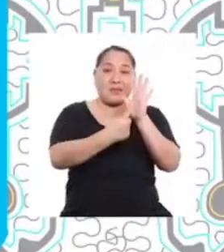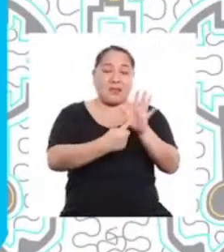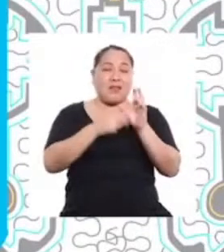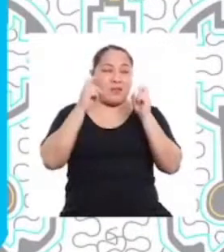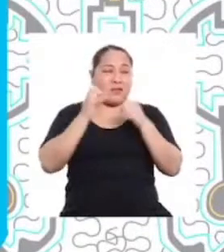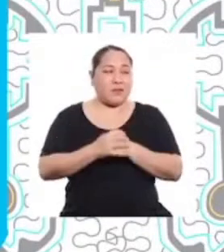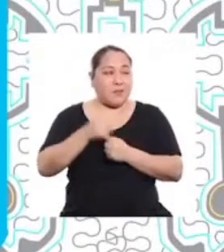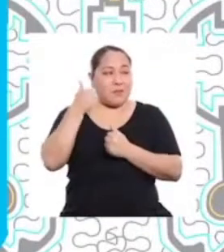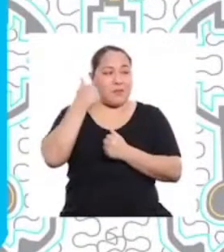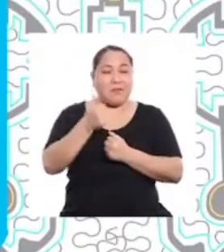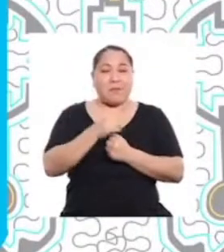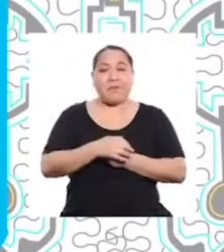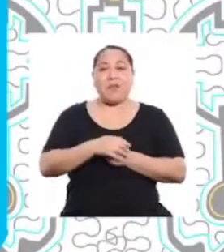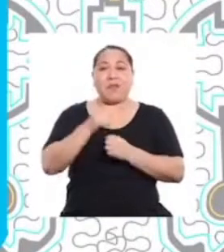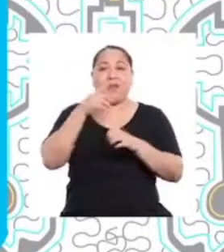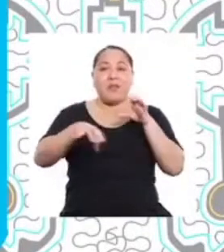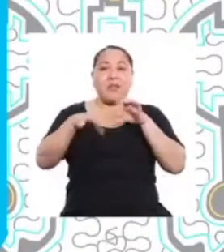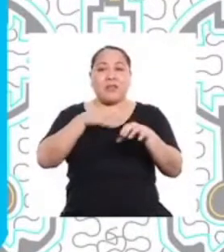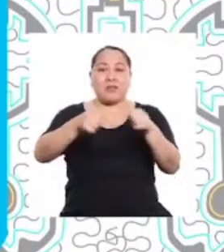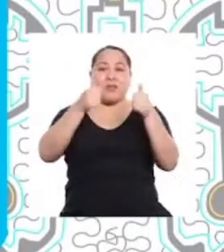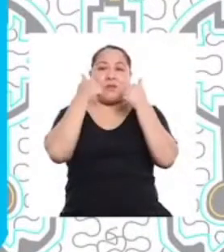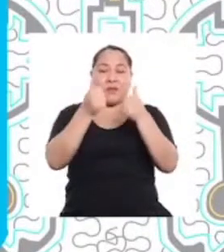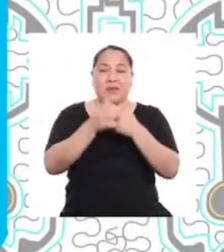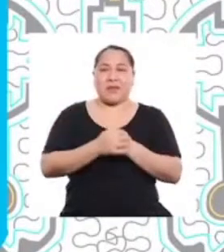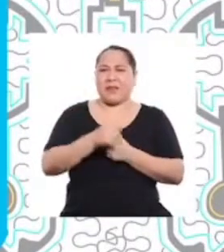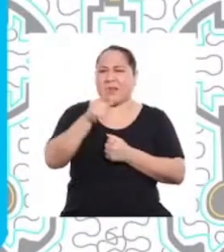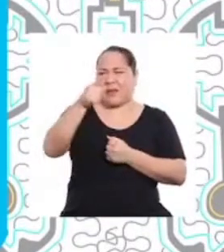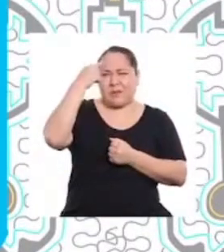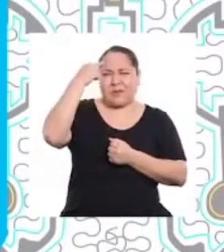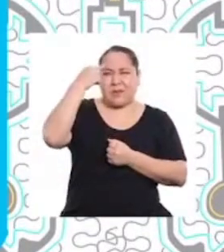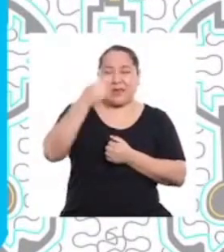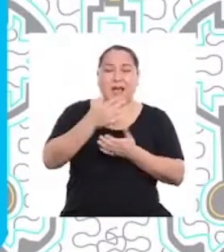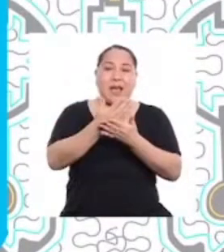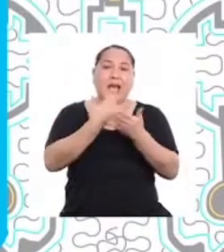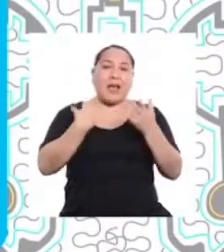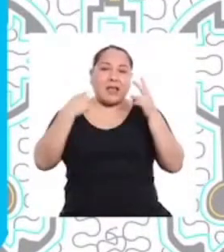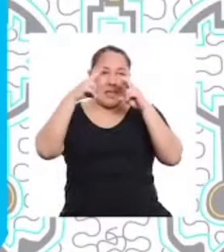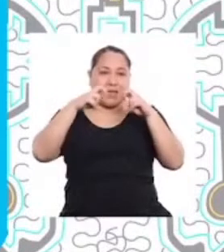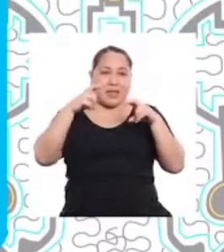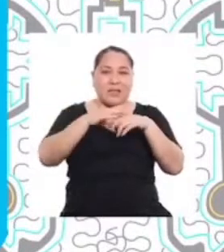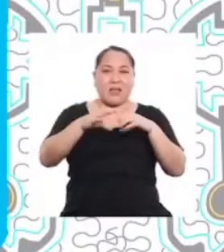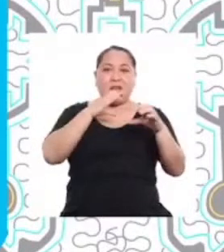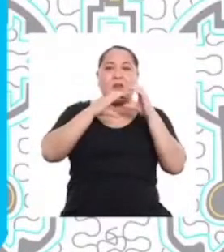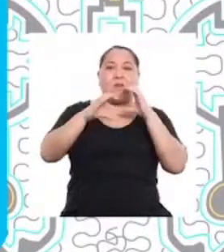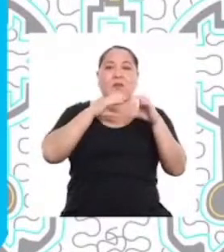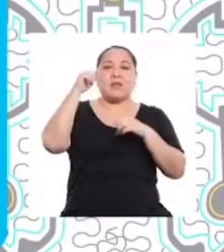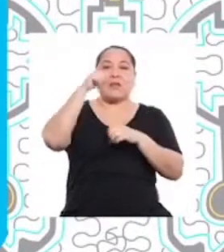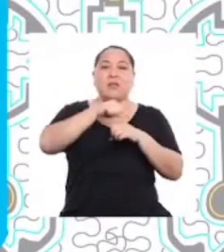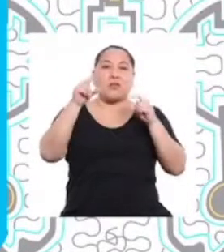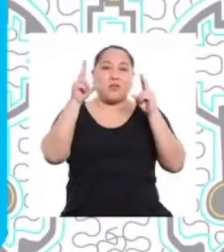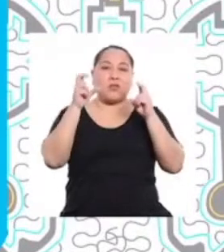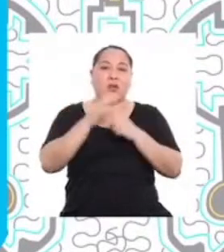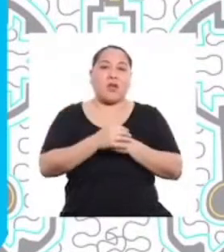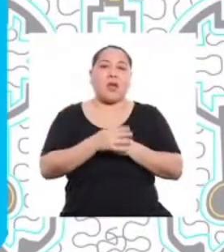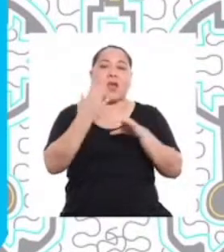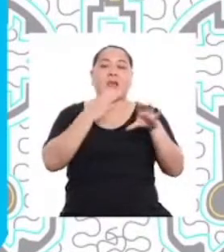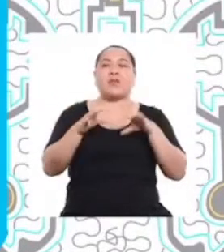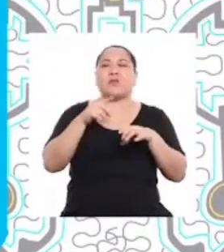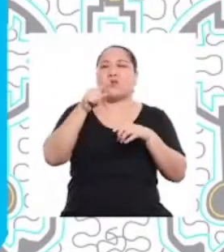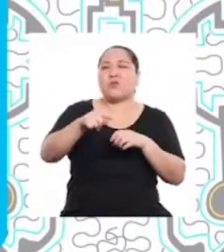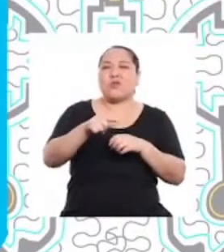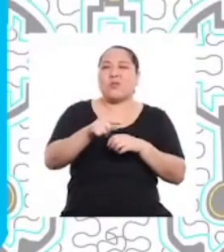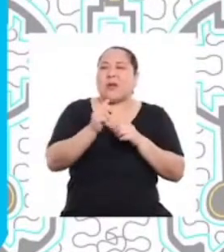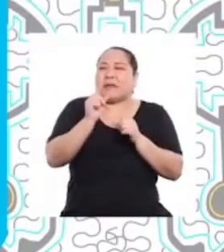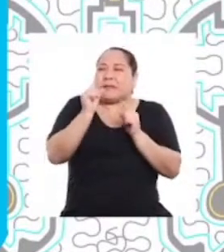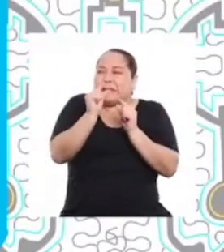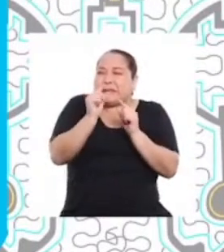Cierto, Jazmín. Lo han hecho muy bien. ¿Qué les parece si antes de analizar y conversar sobre estos casos, hacemos